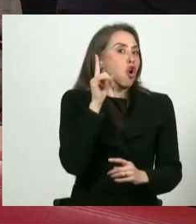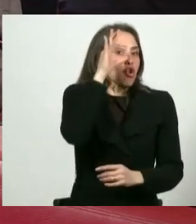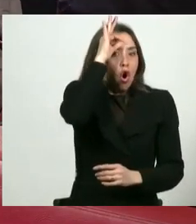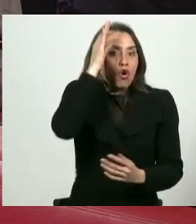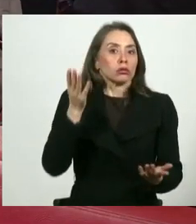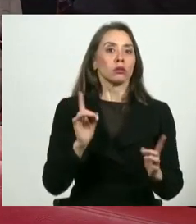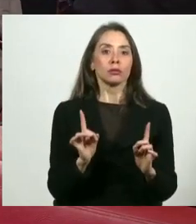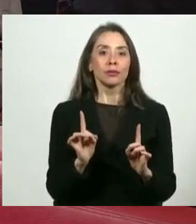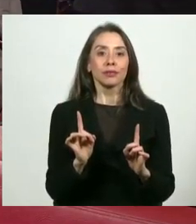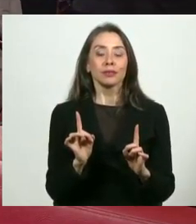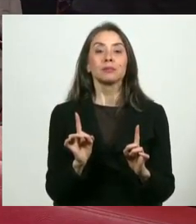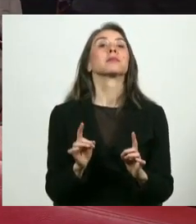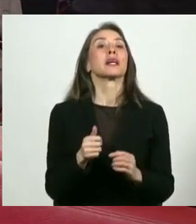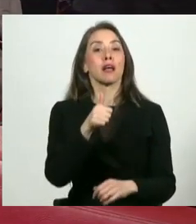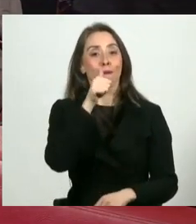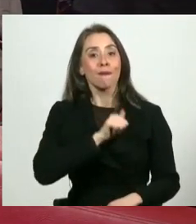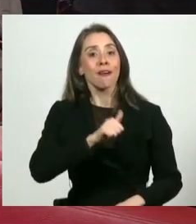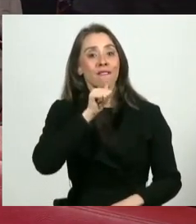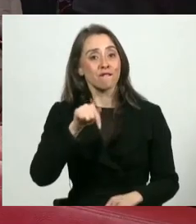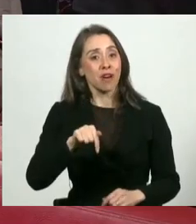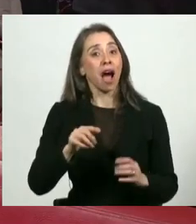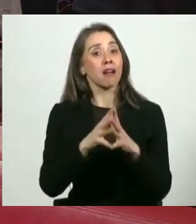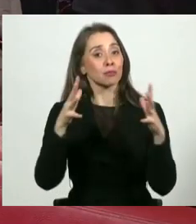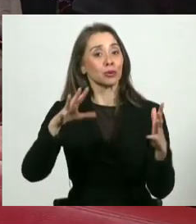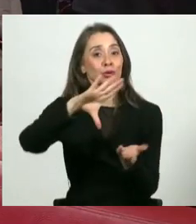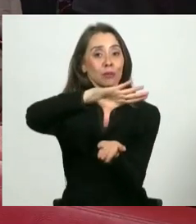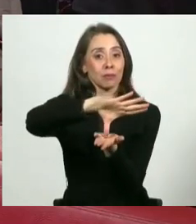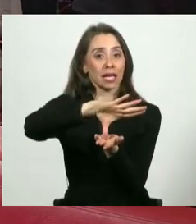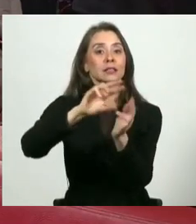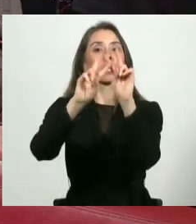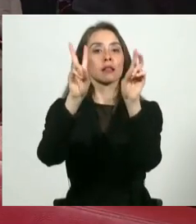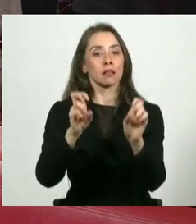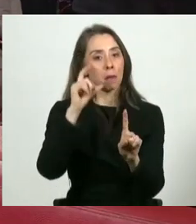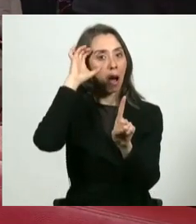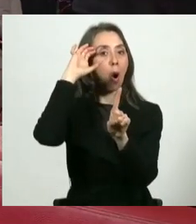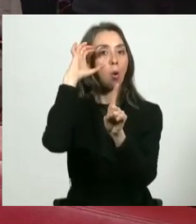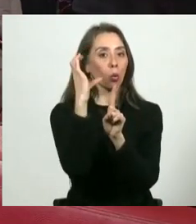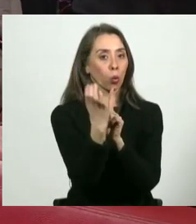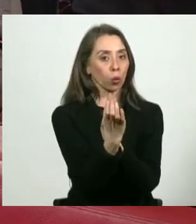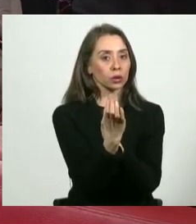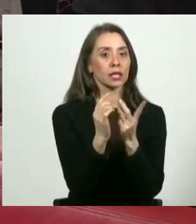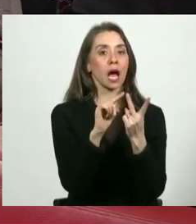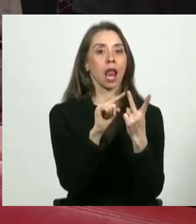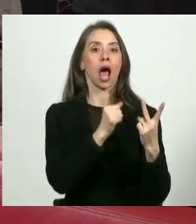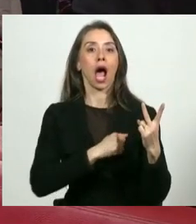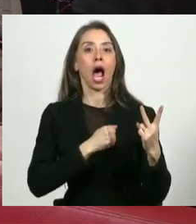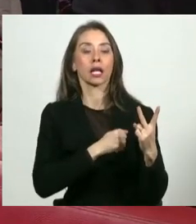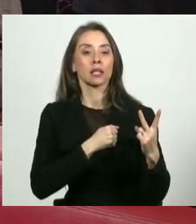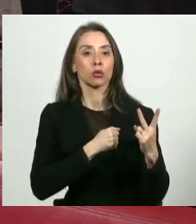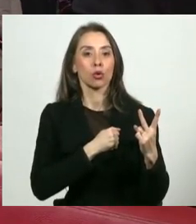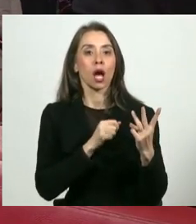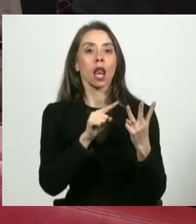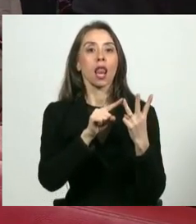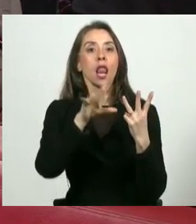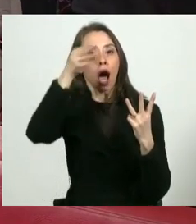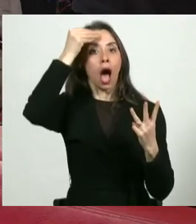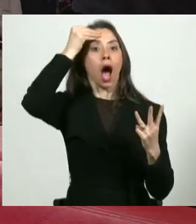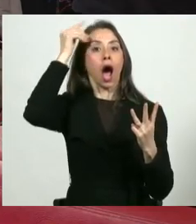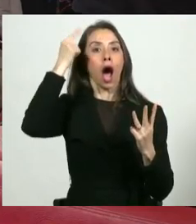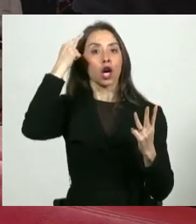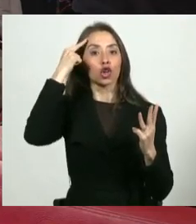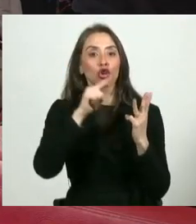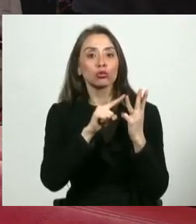Y yo creo que una gran carencia que tiene nuestro país es un tema cultural, actitudinal, una toma de